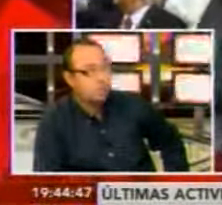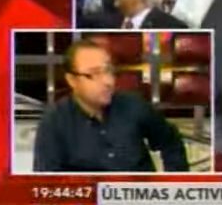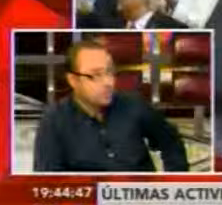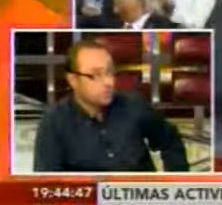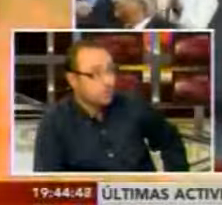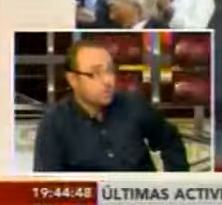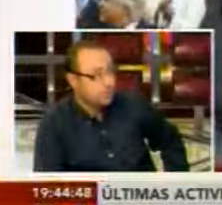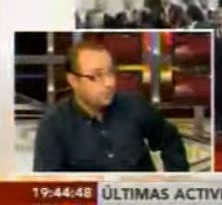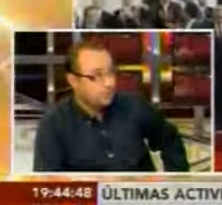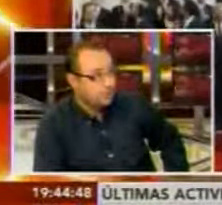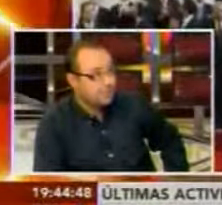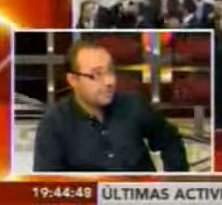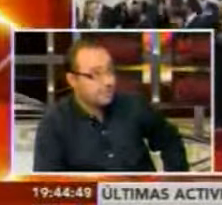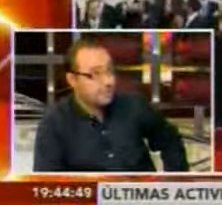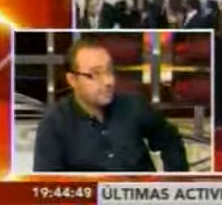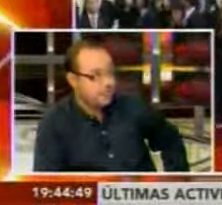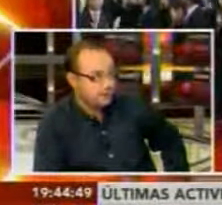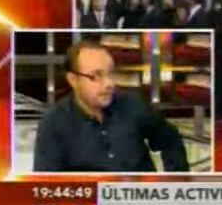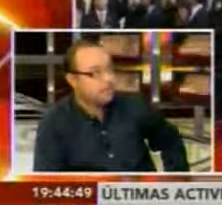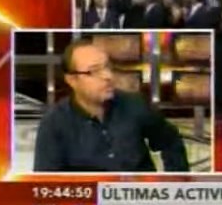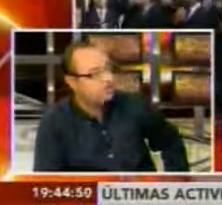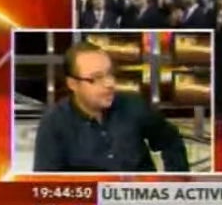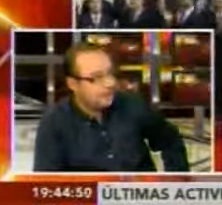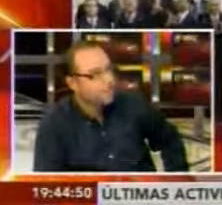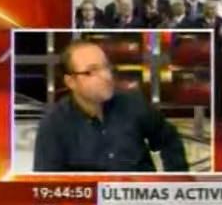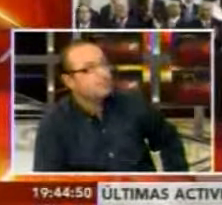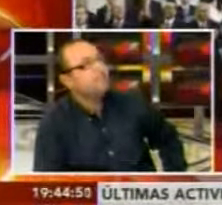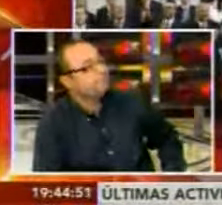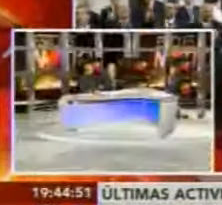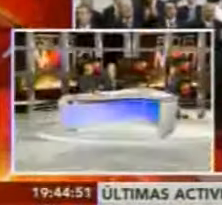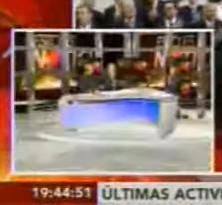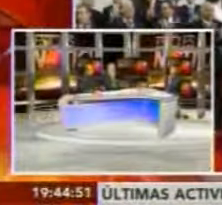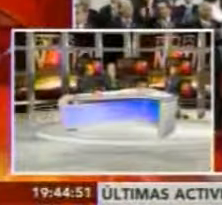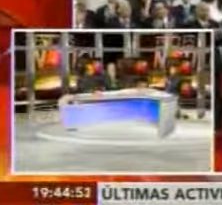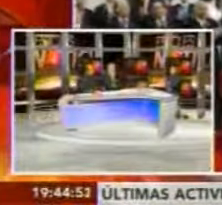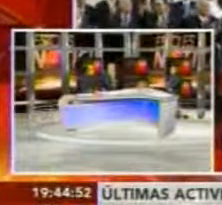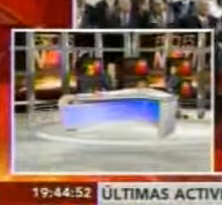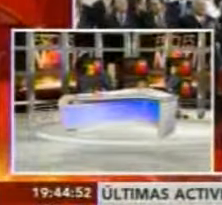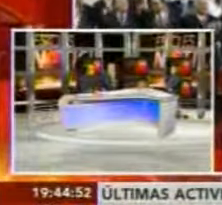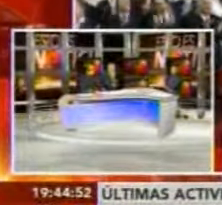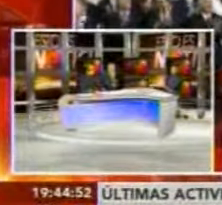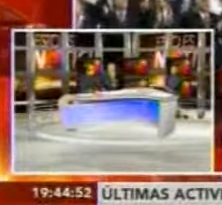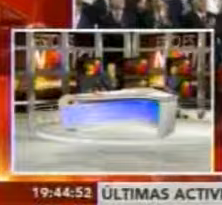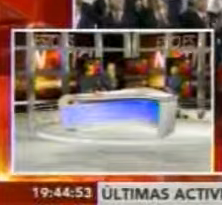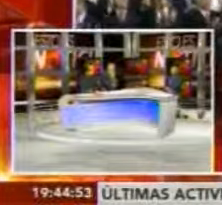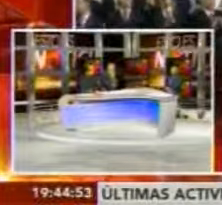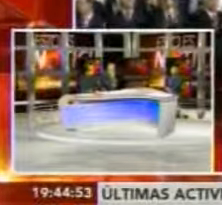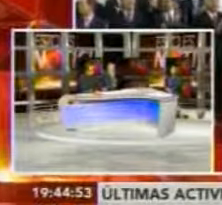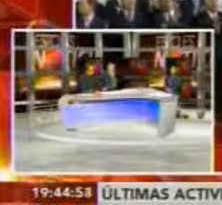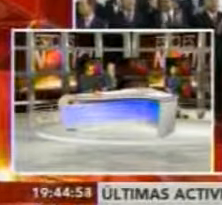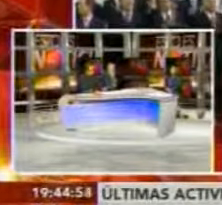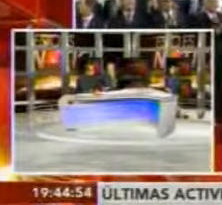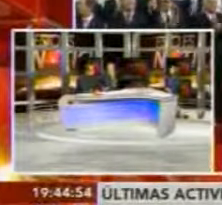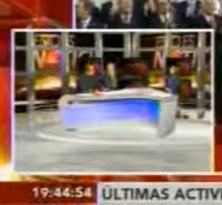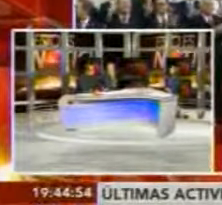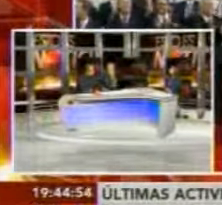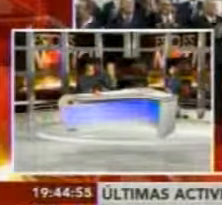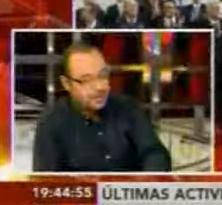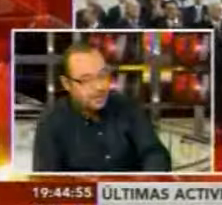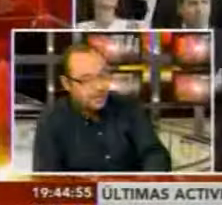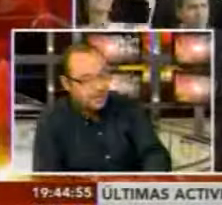del gobierno. Y lo responsabilizan, a mí me parece que en cierta medida es justo lo que le están reclamando. Perdieron la municipal,